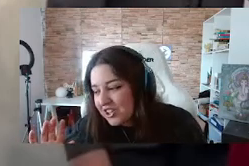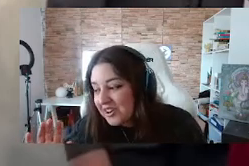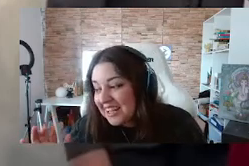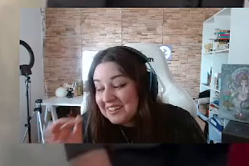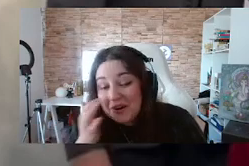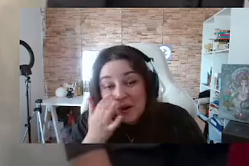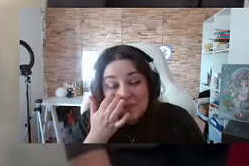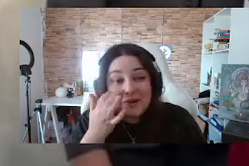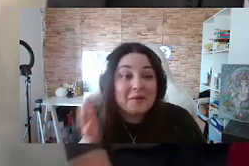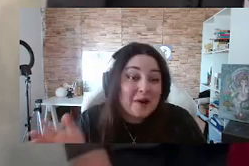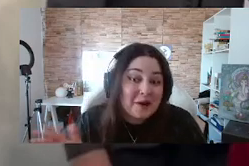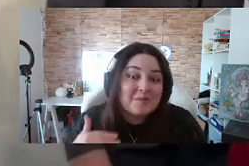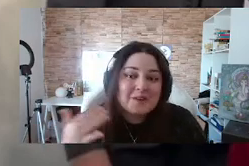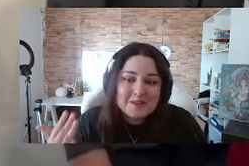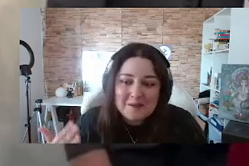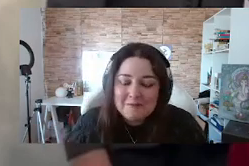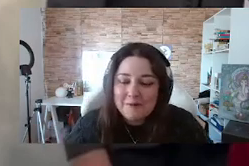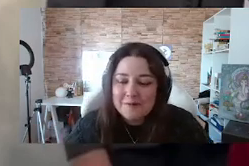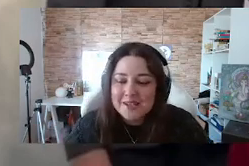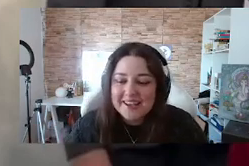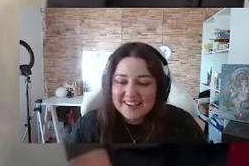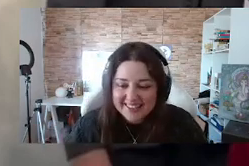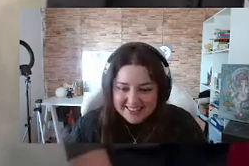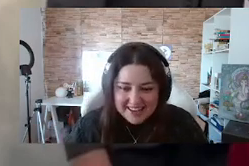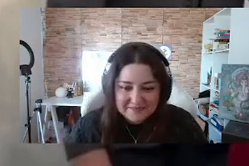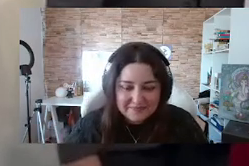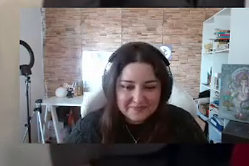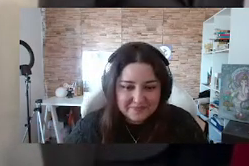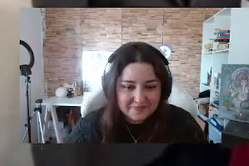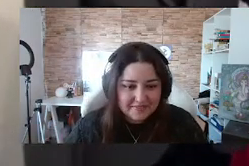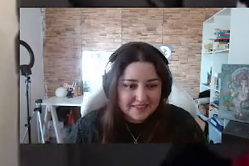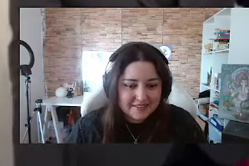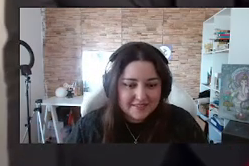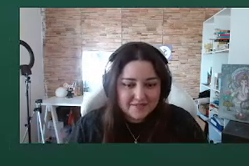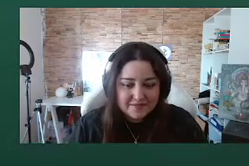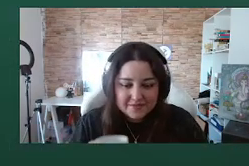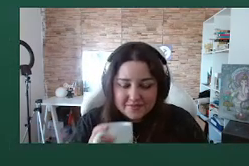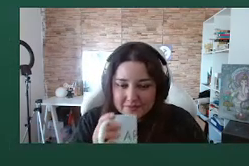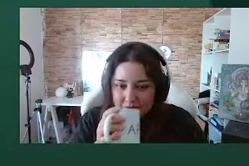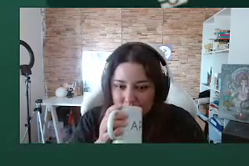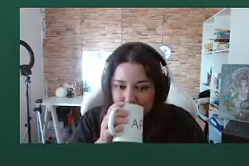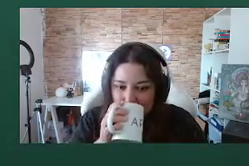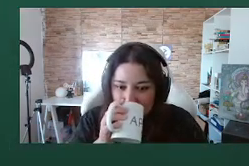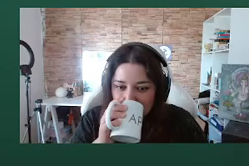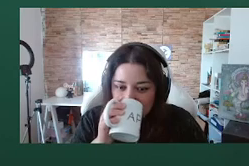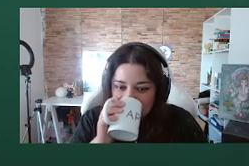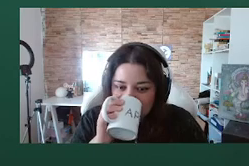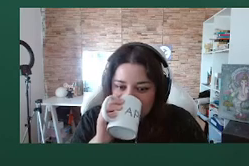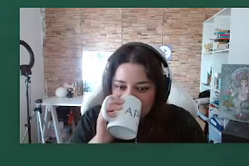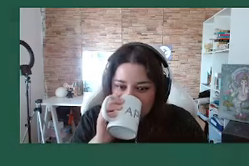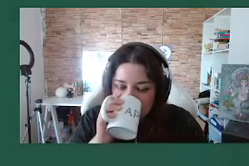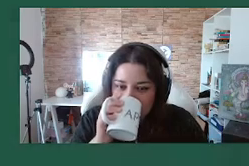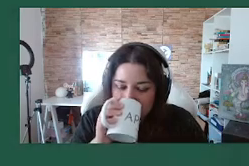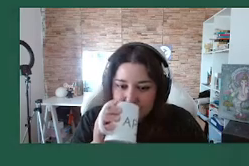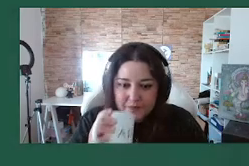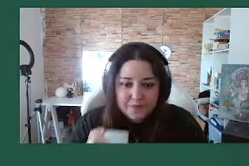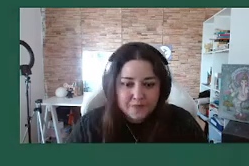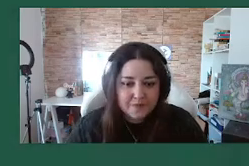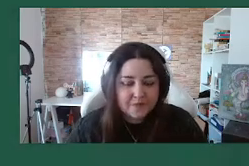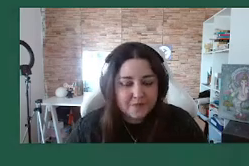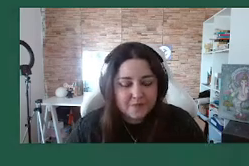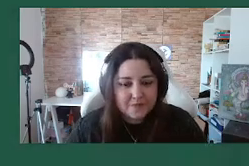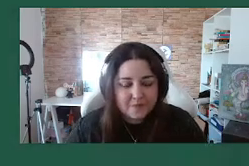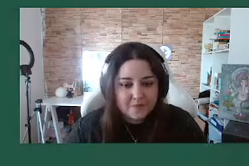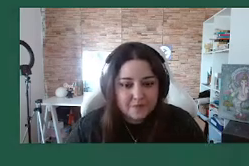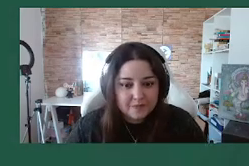Yo creo que no, pero bueno, no sabemos. Vamos a ver qué tal. A partir de ahora, quienes así lo deseen, podrán